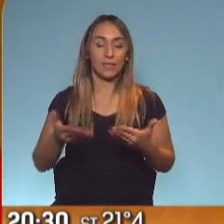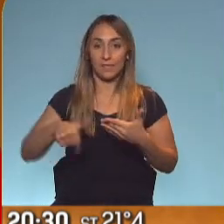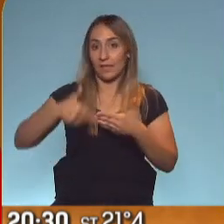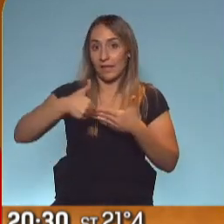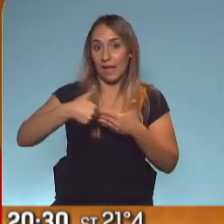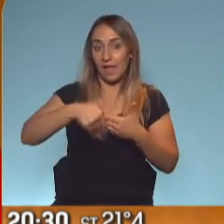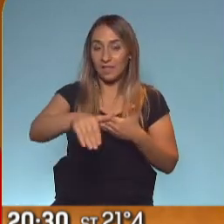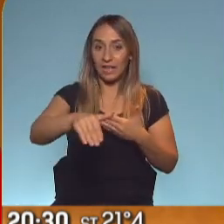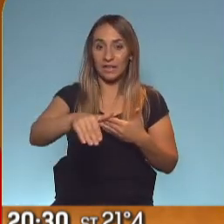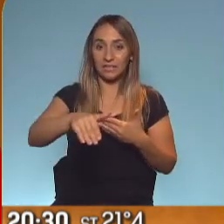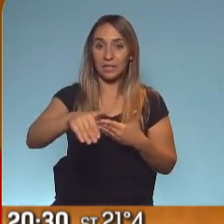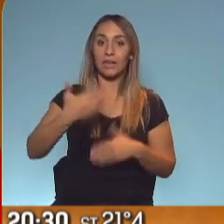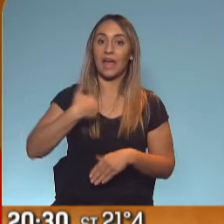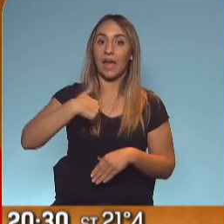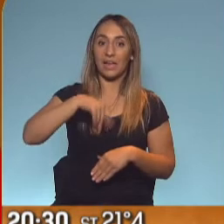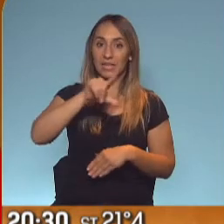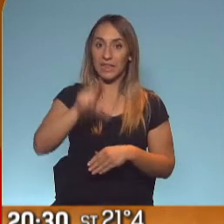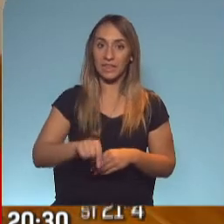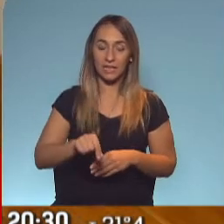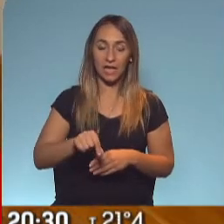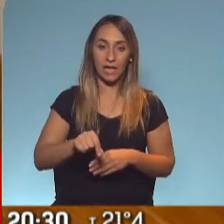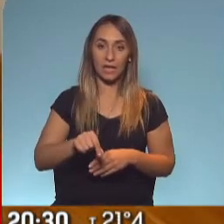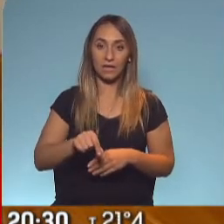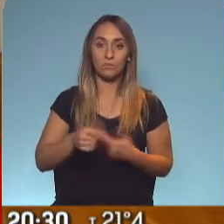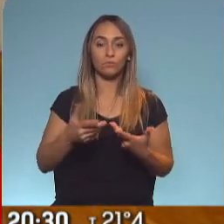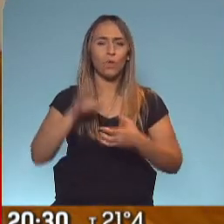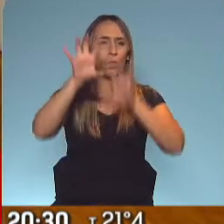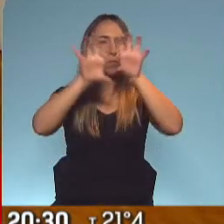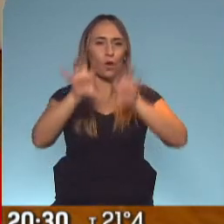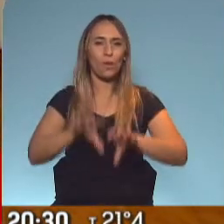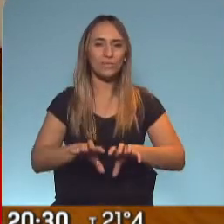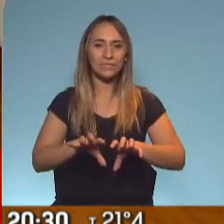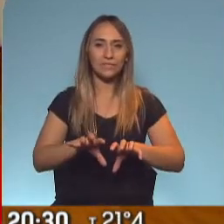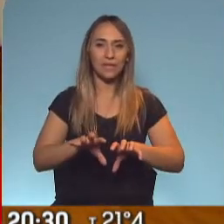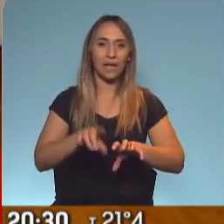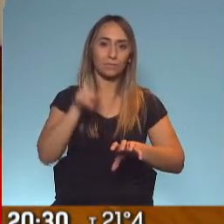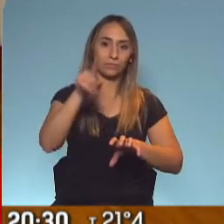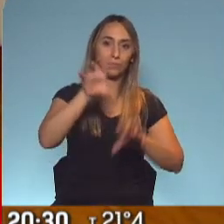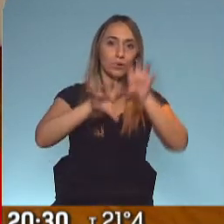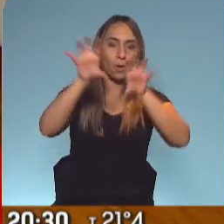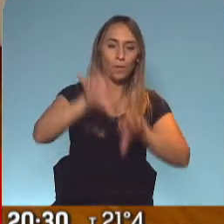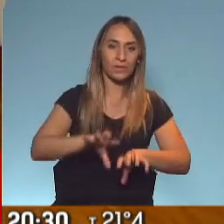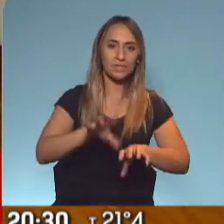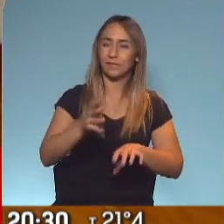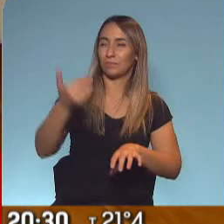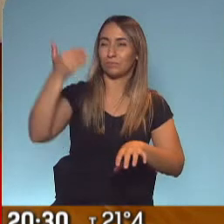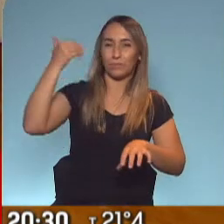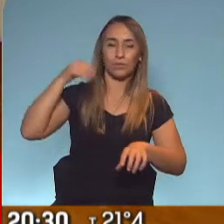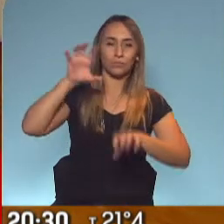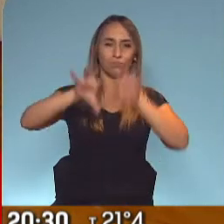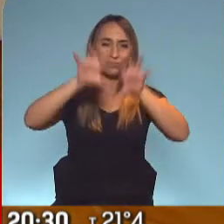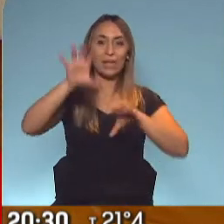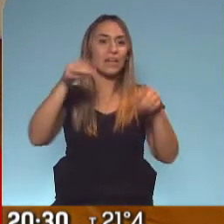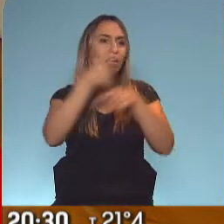en la Argentina, como las provincias son preexistentes a la nación y los recursos naturales pertenecen a las